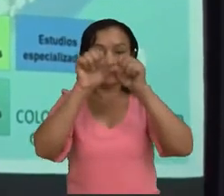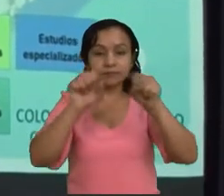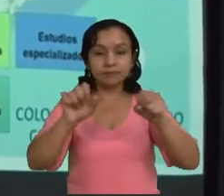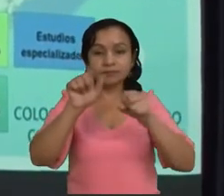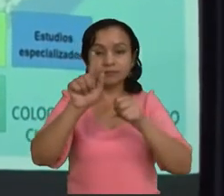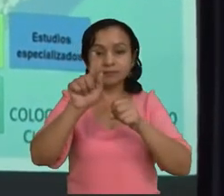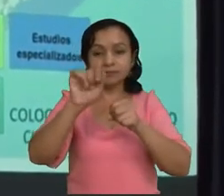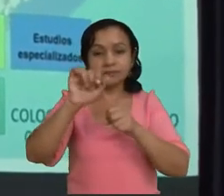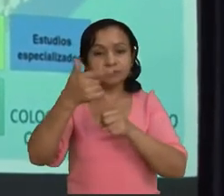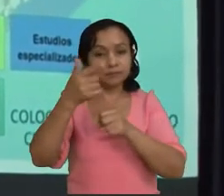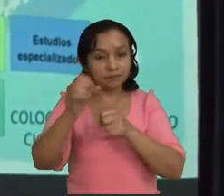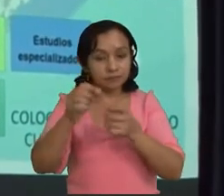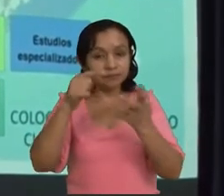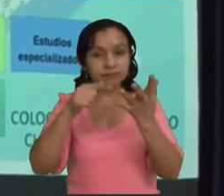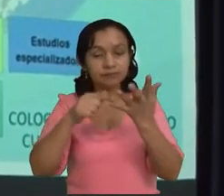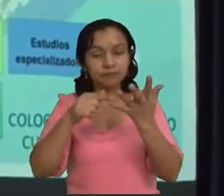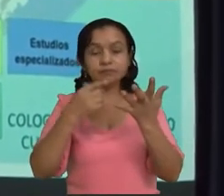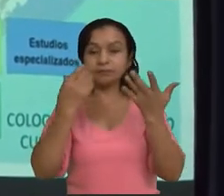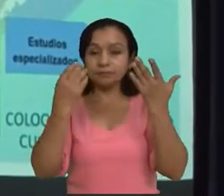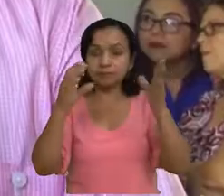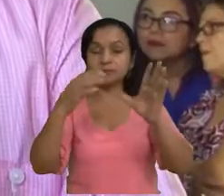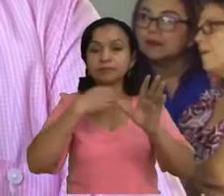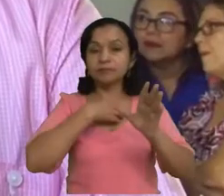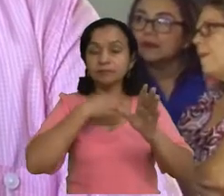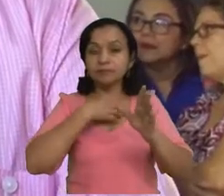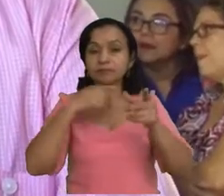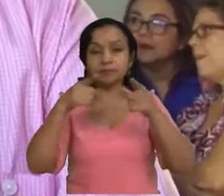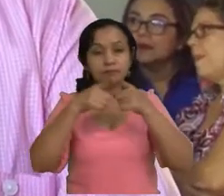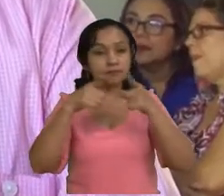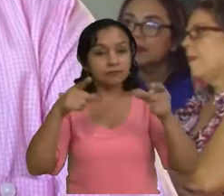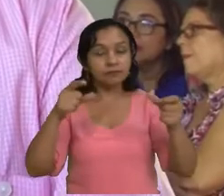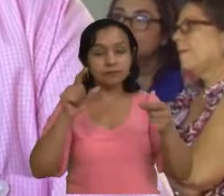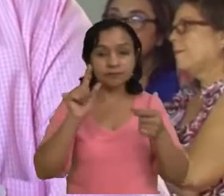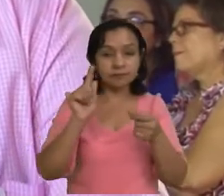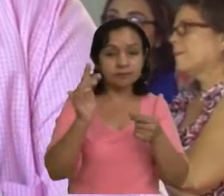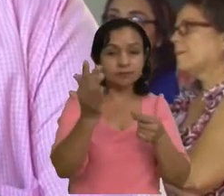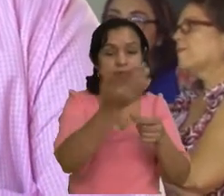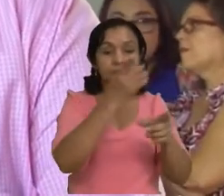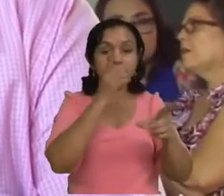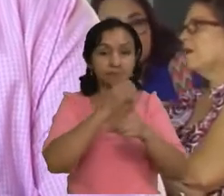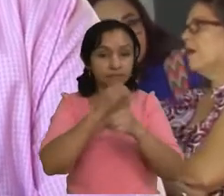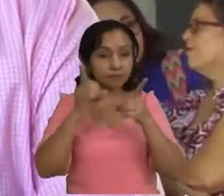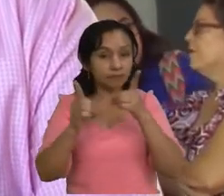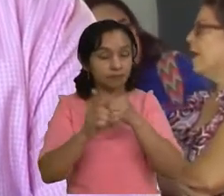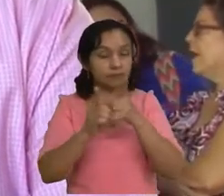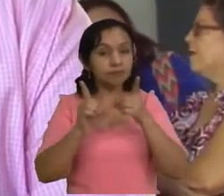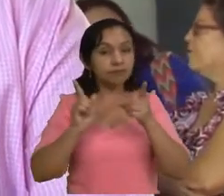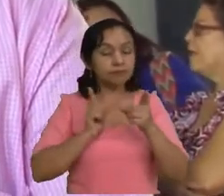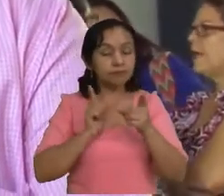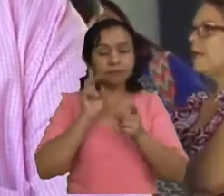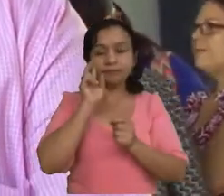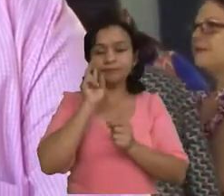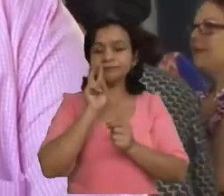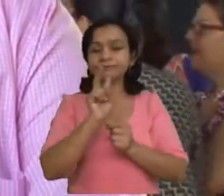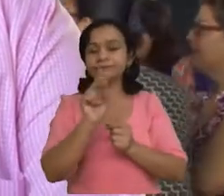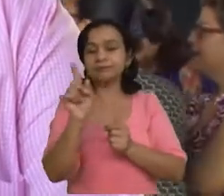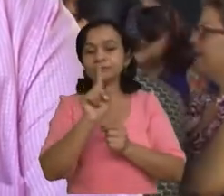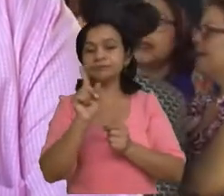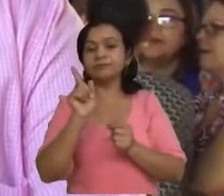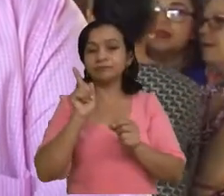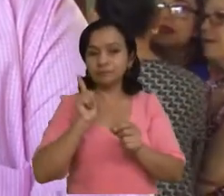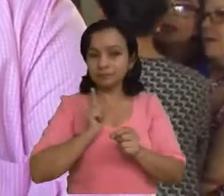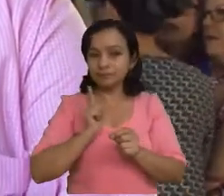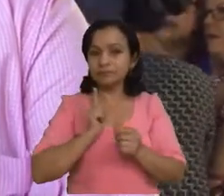queda, eso es patrimonio intangible. Entonces, todo eso lo tenemos, pero no lo vemos.